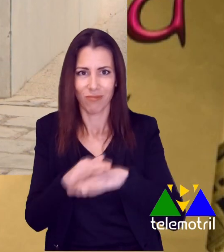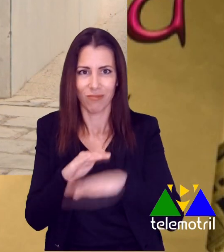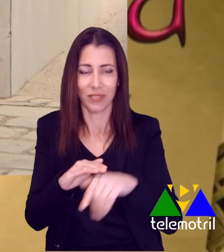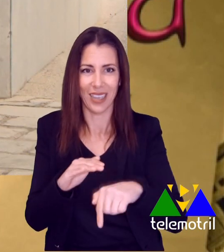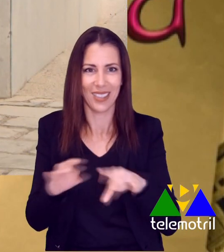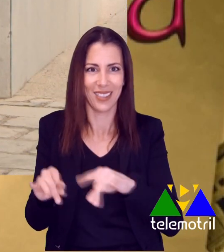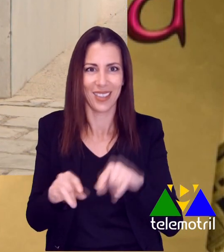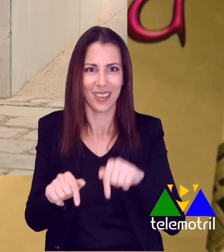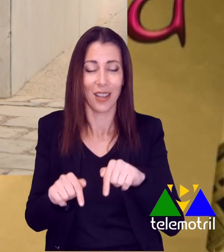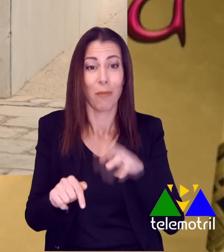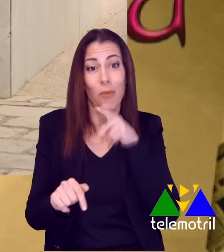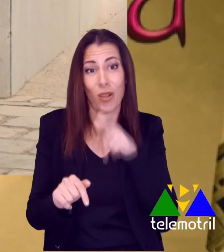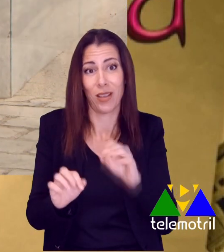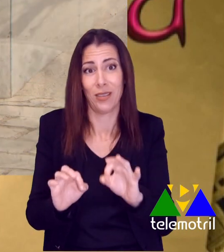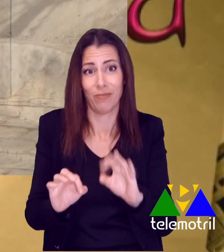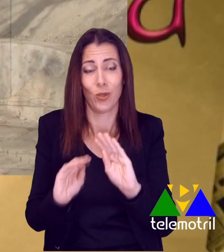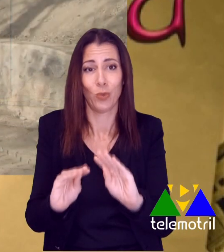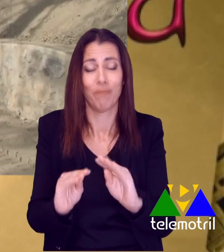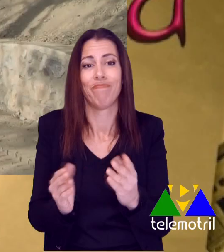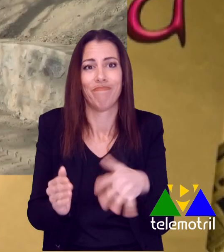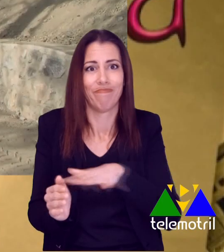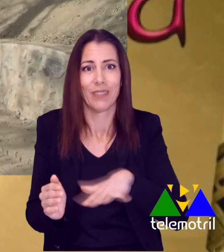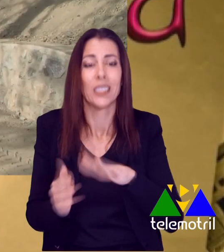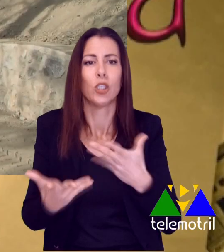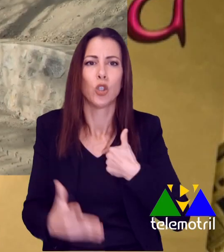Justo que tendrían el palacete enfrente, están enterrados aquí